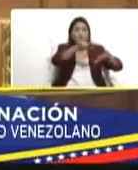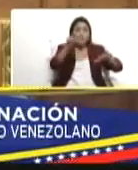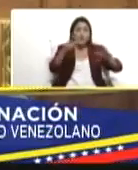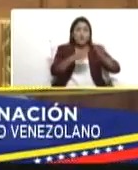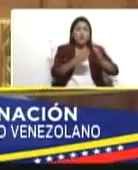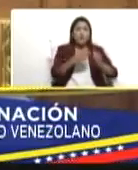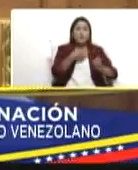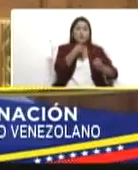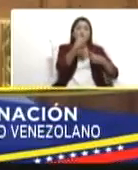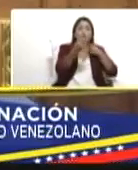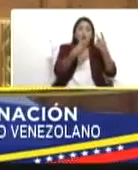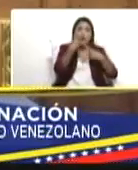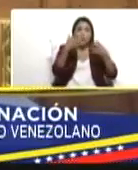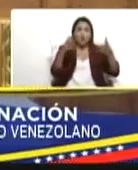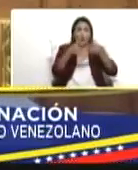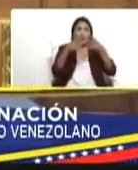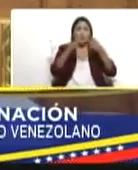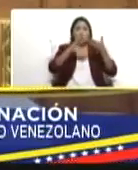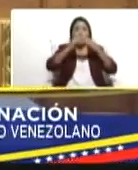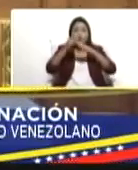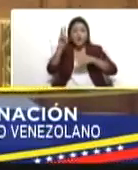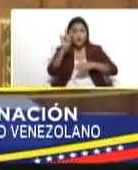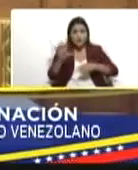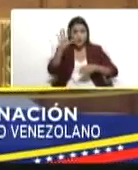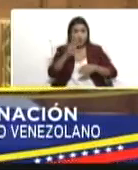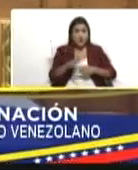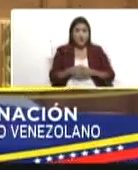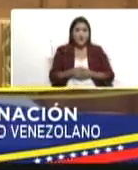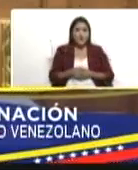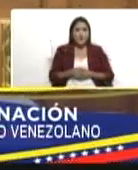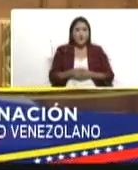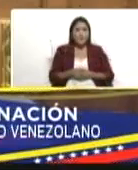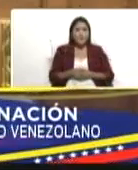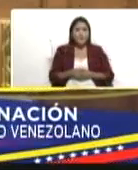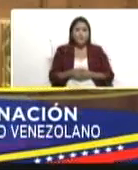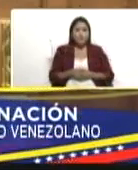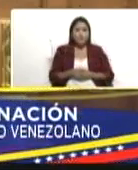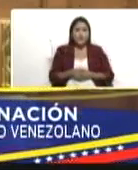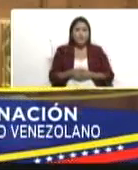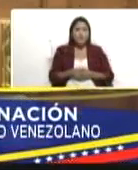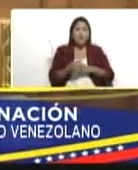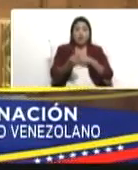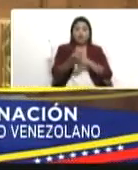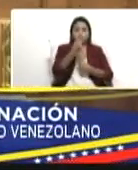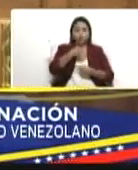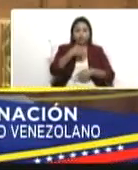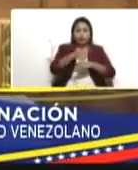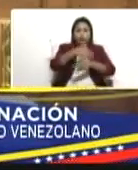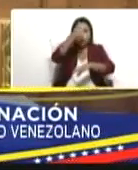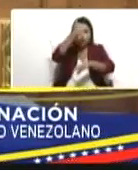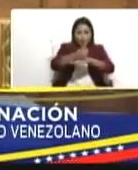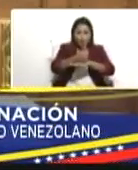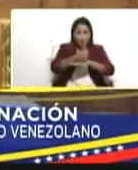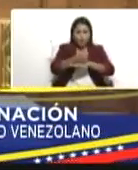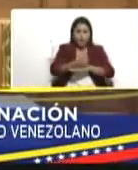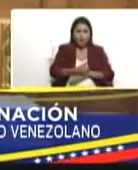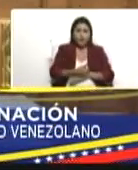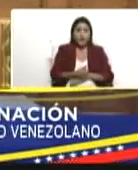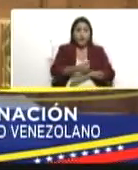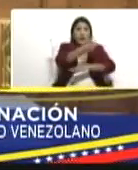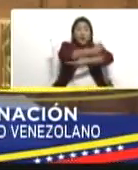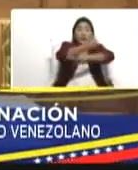comunista de Venezuela para entonces echarle la culpa a maduro al alto mando